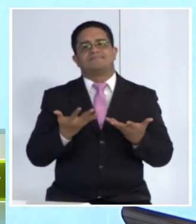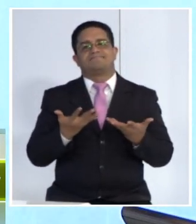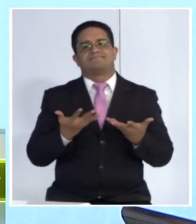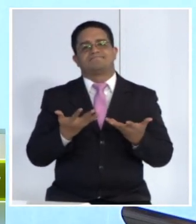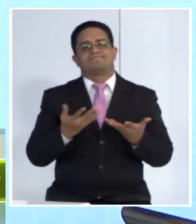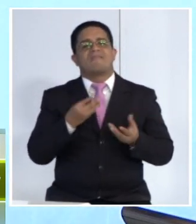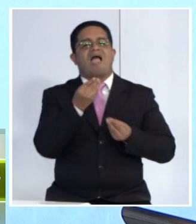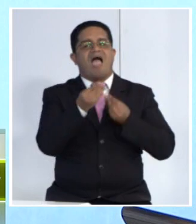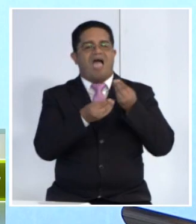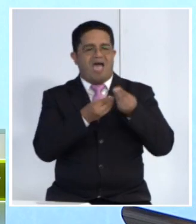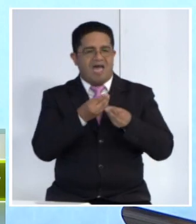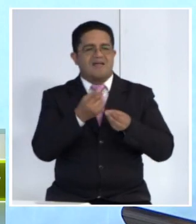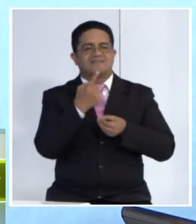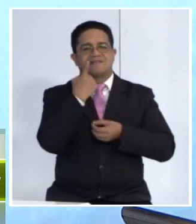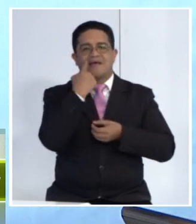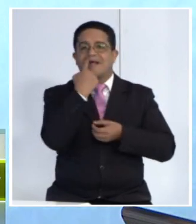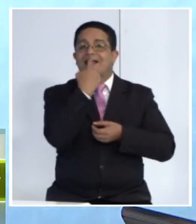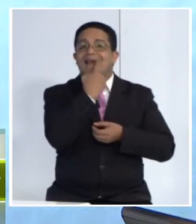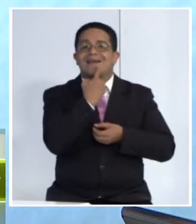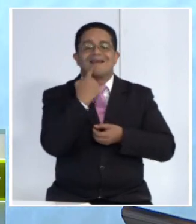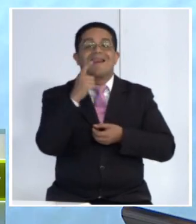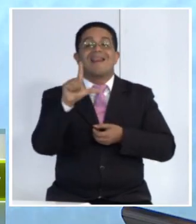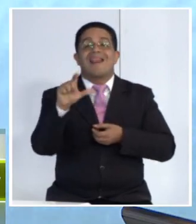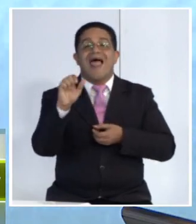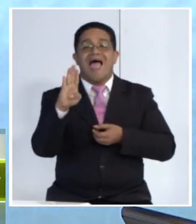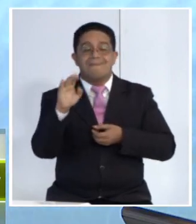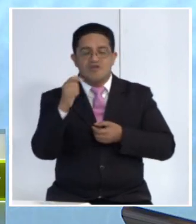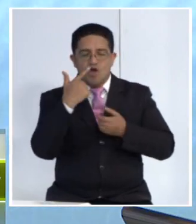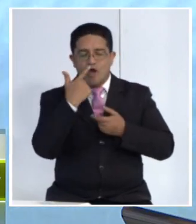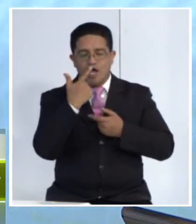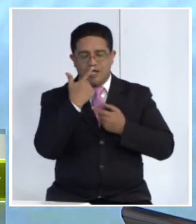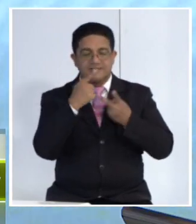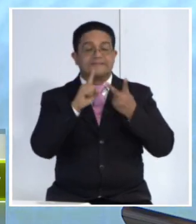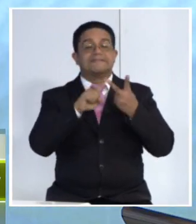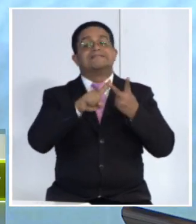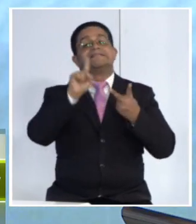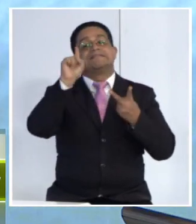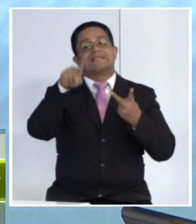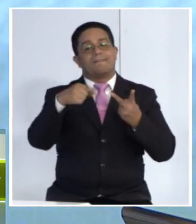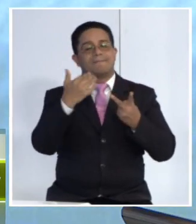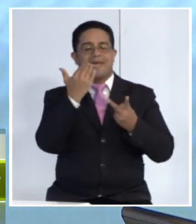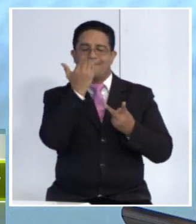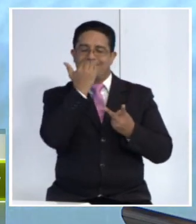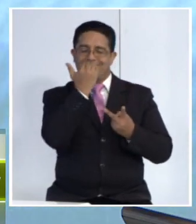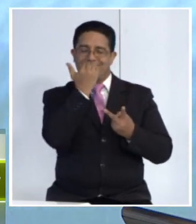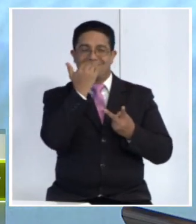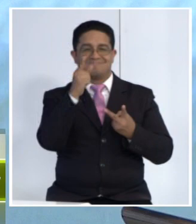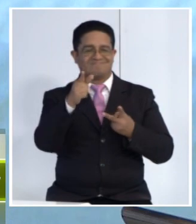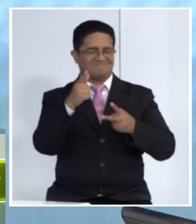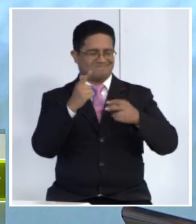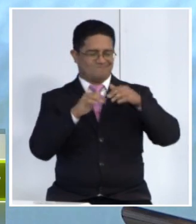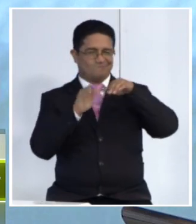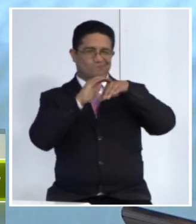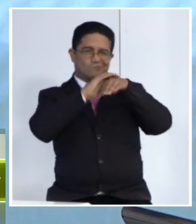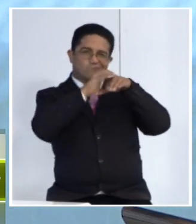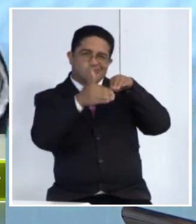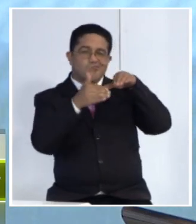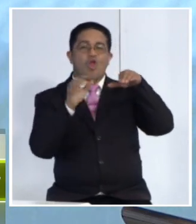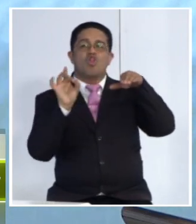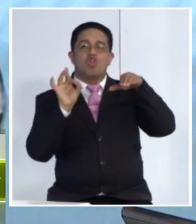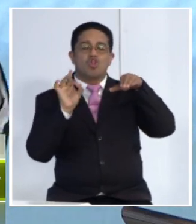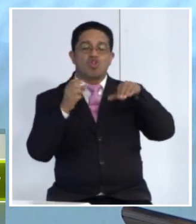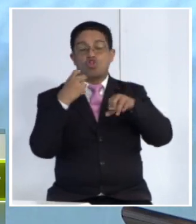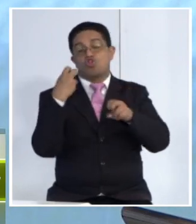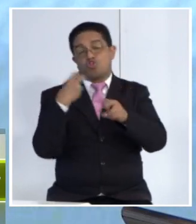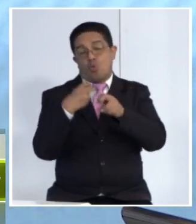la parte del labio, la parte del paladar, que ahí se subdivide en un paladar duro y paladar blando, que es la zona muscular donde